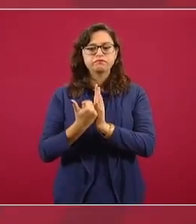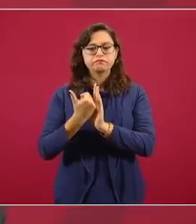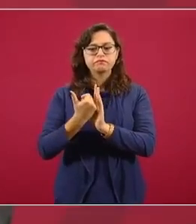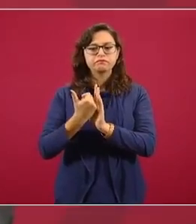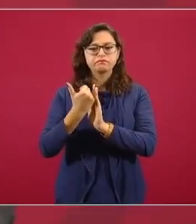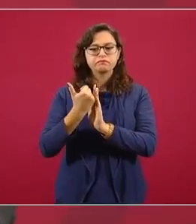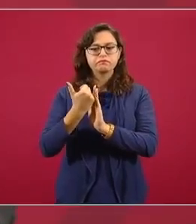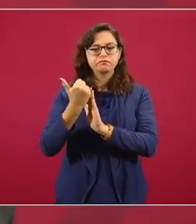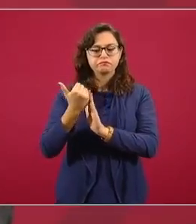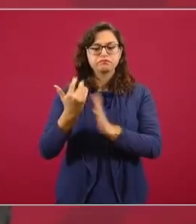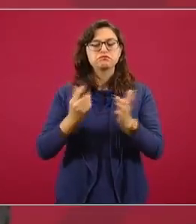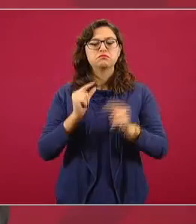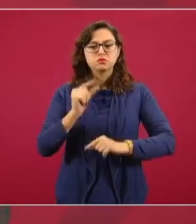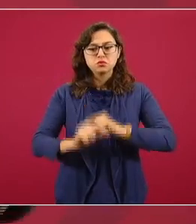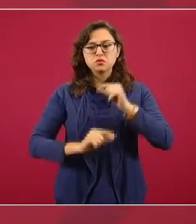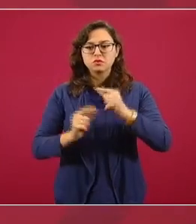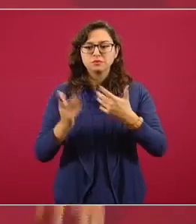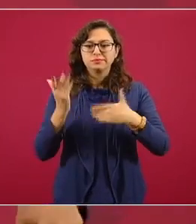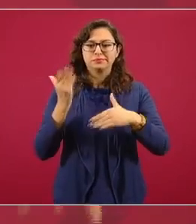de